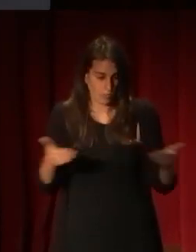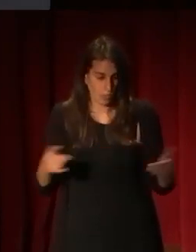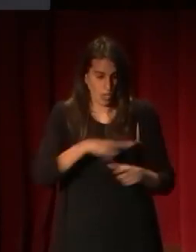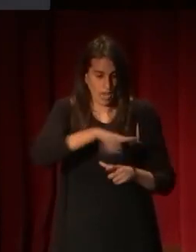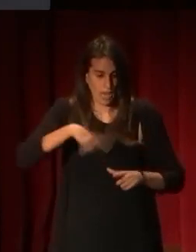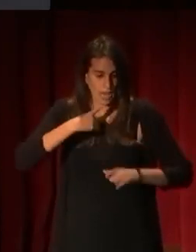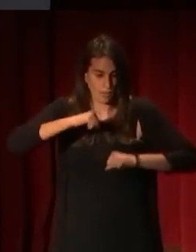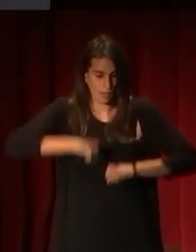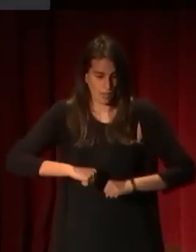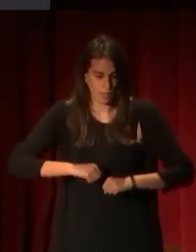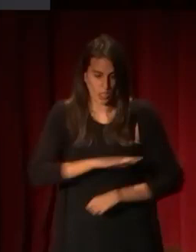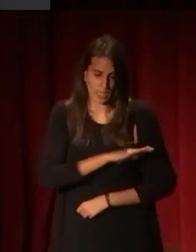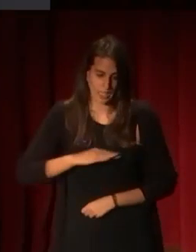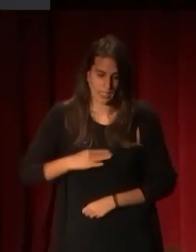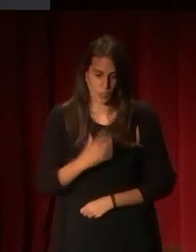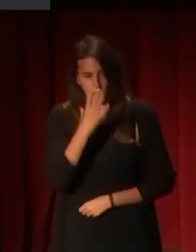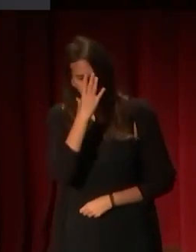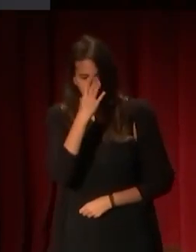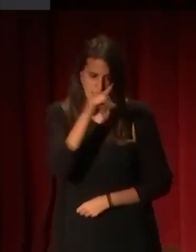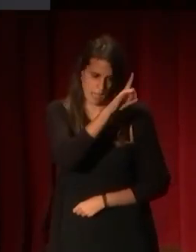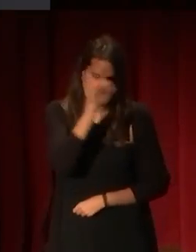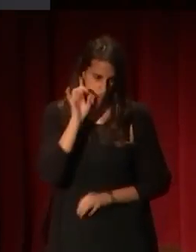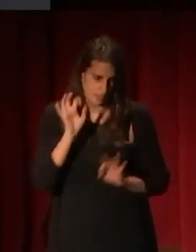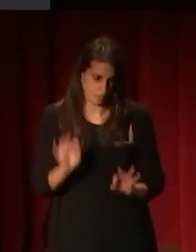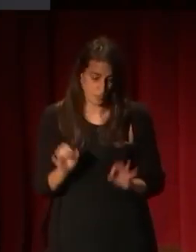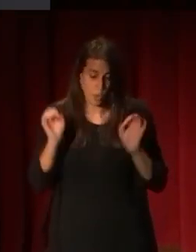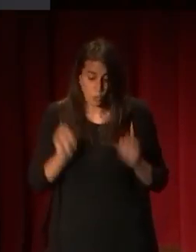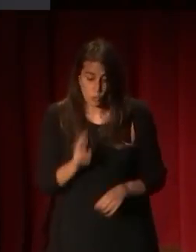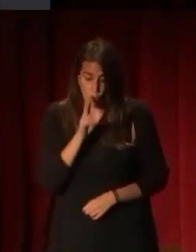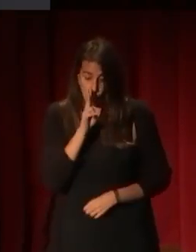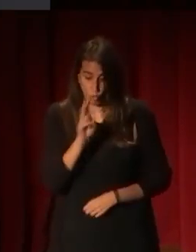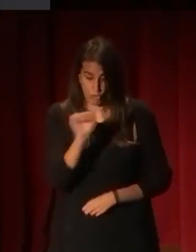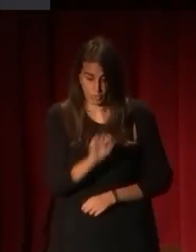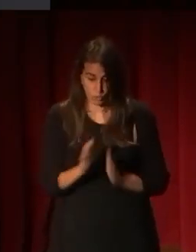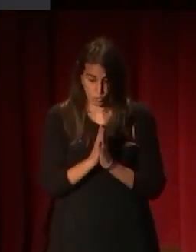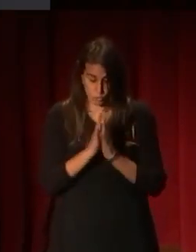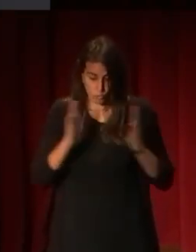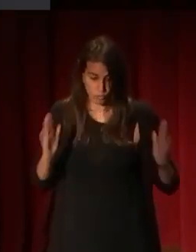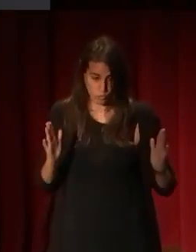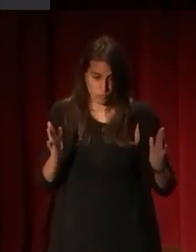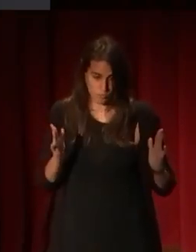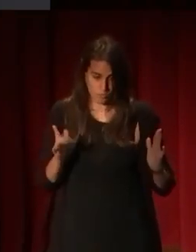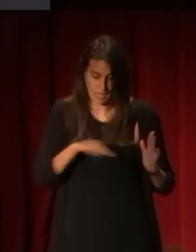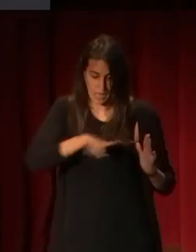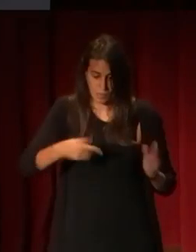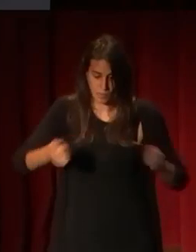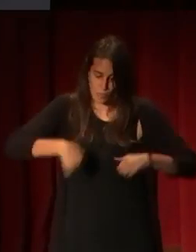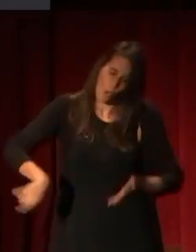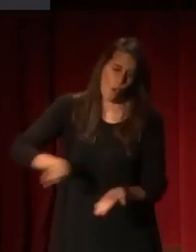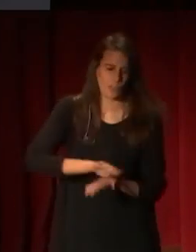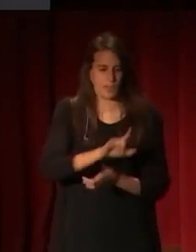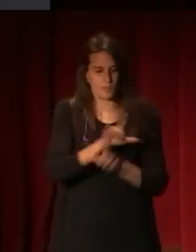plaza maior retrato y máscara de madrid en estos casi dos años la plaza maior ha vuelto a recuperar ese protagonismo